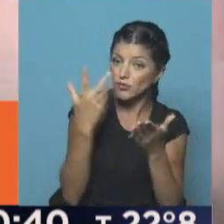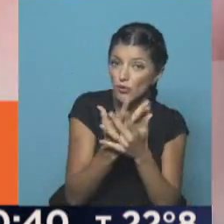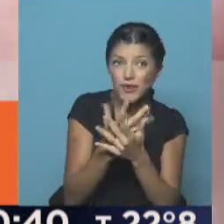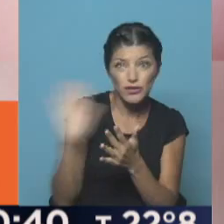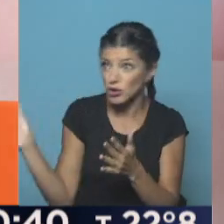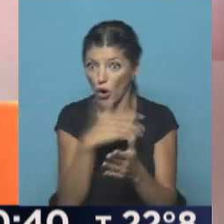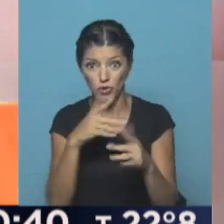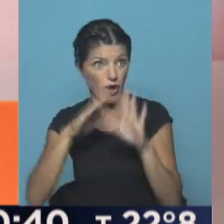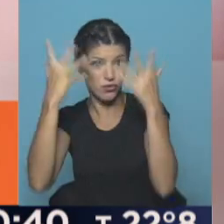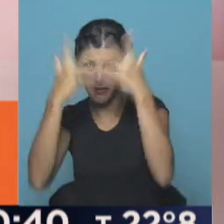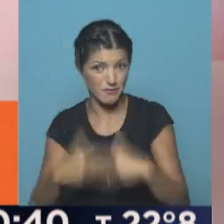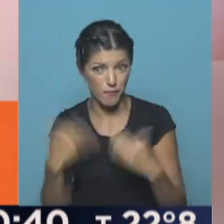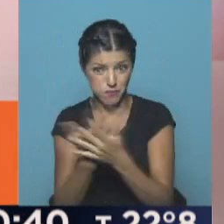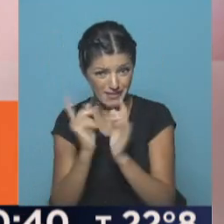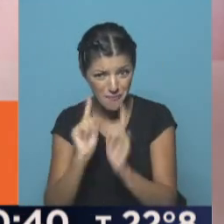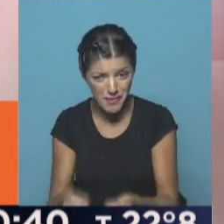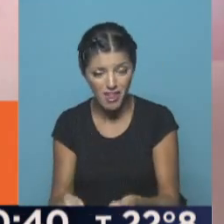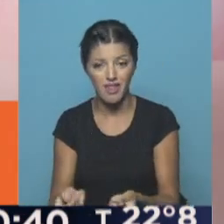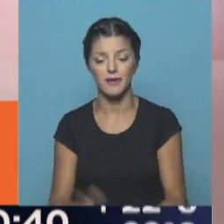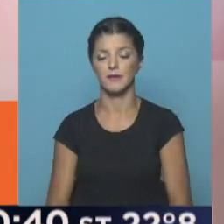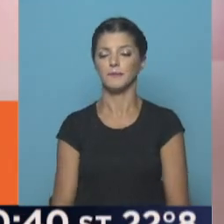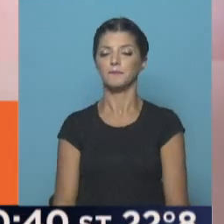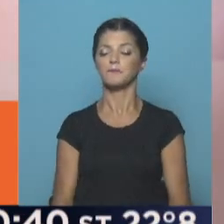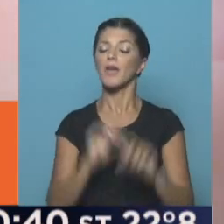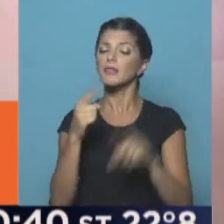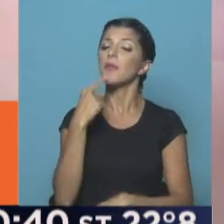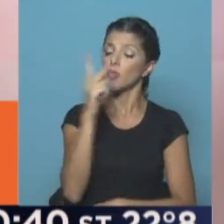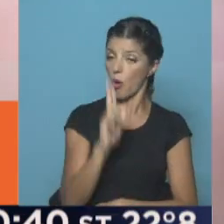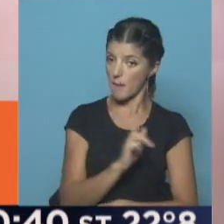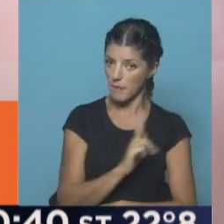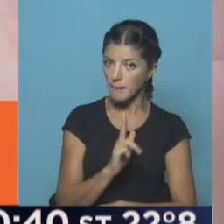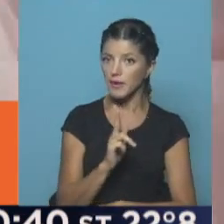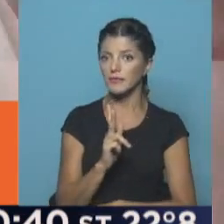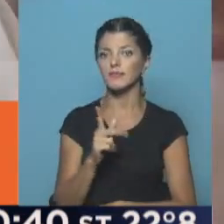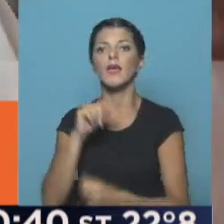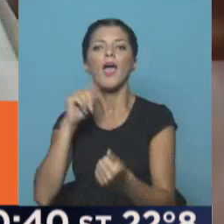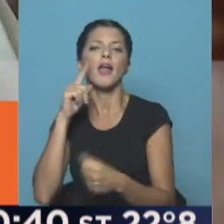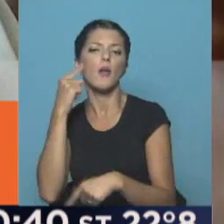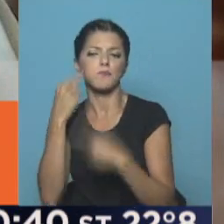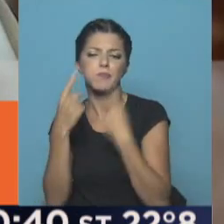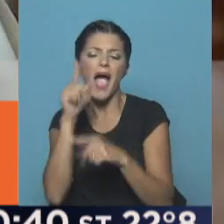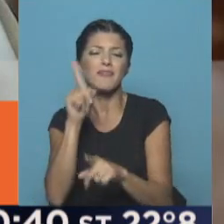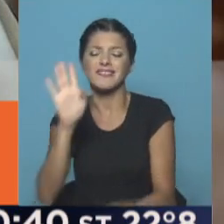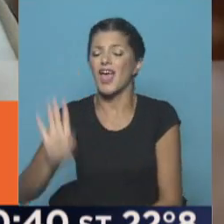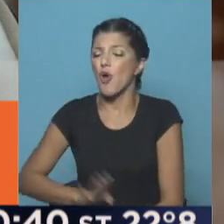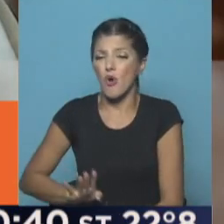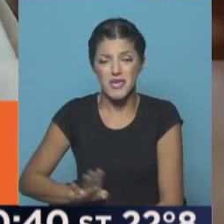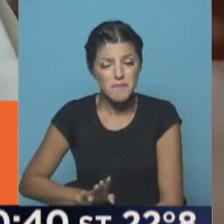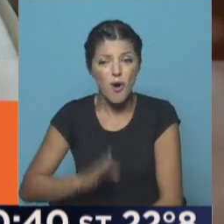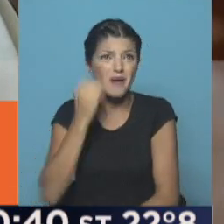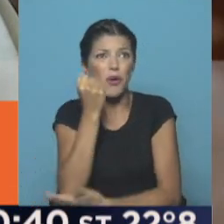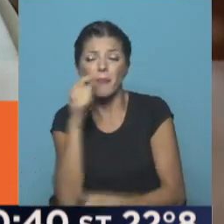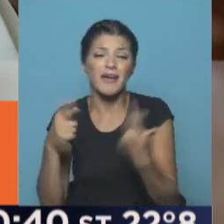todos sufren. En su discurso, el Papa dijo que los populismos florecen por el egoísmo, que encierra un círculo estrecho y